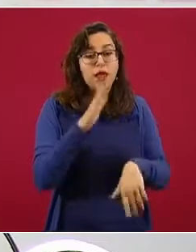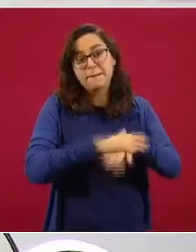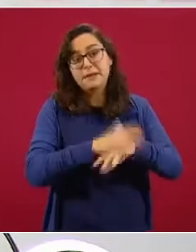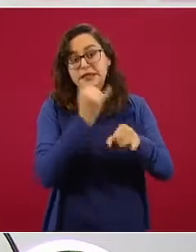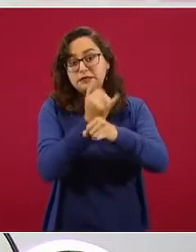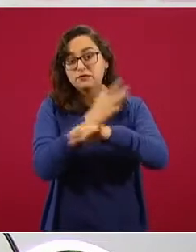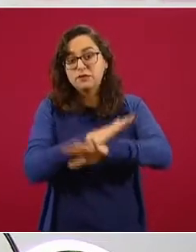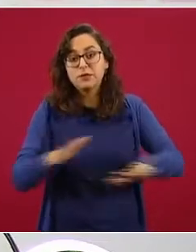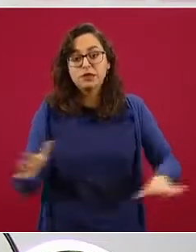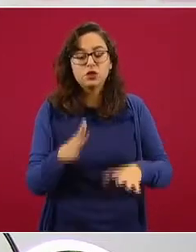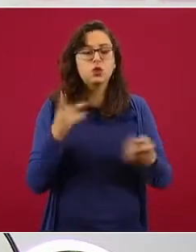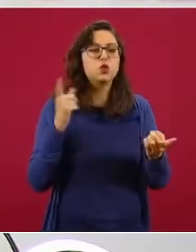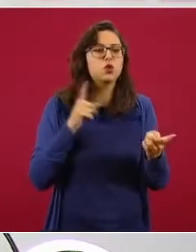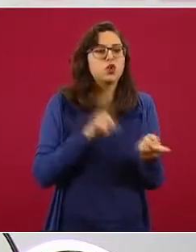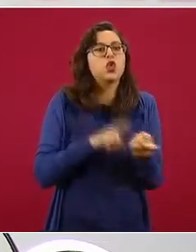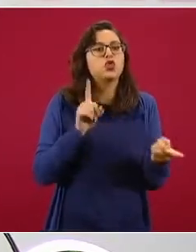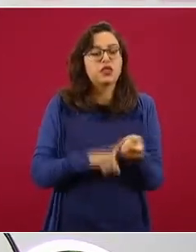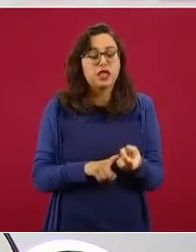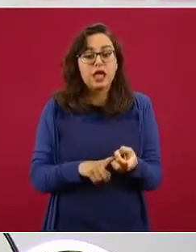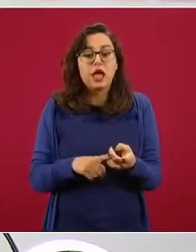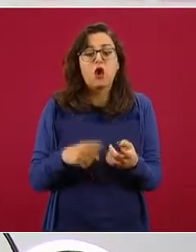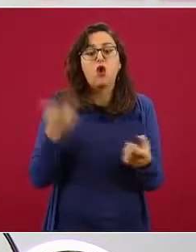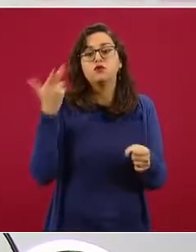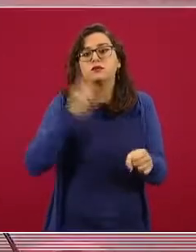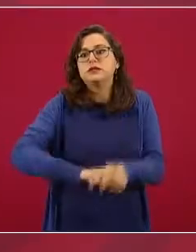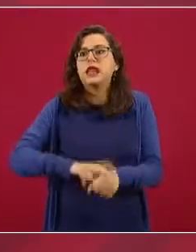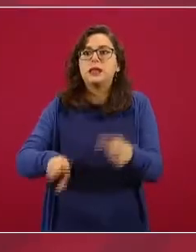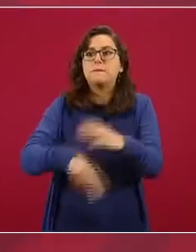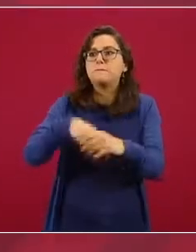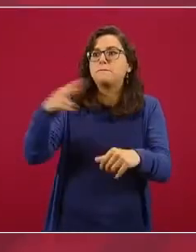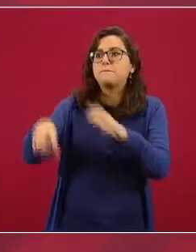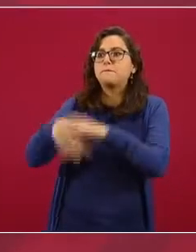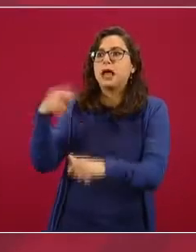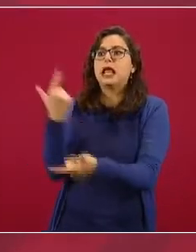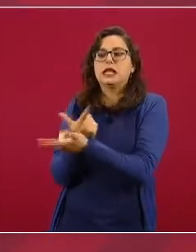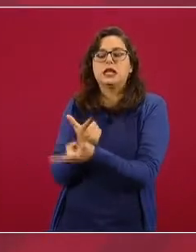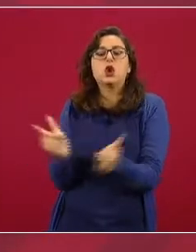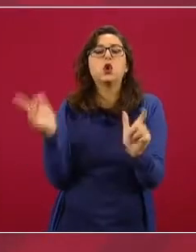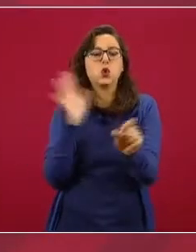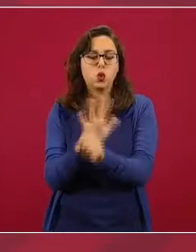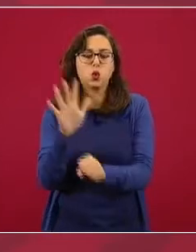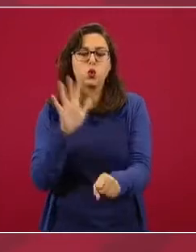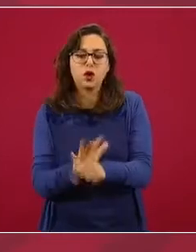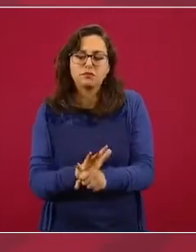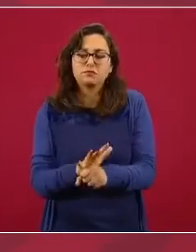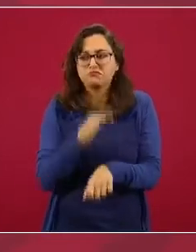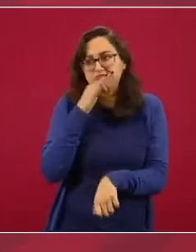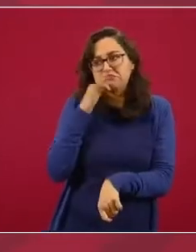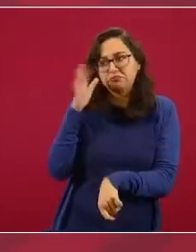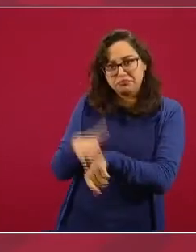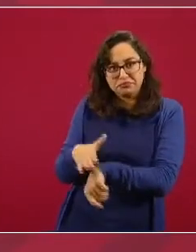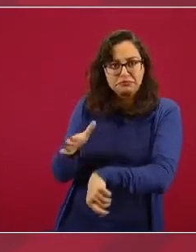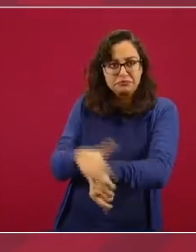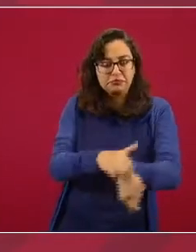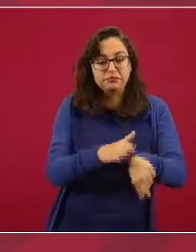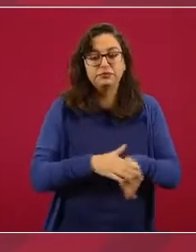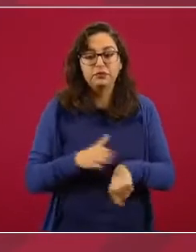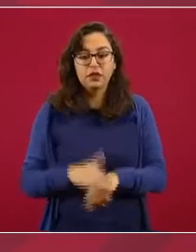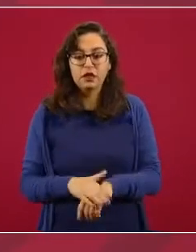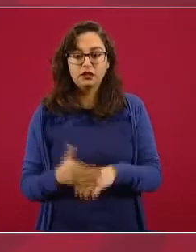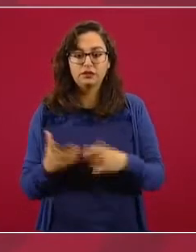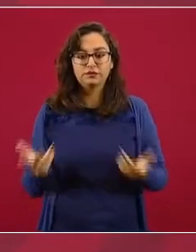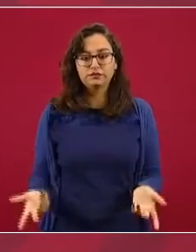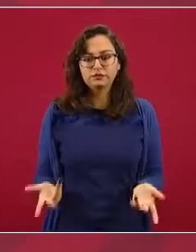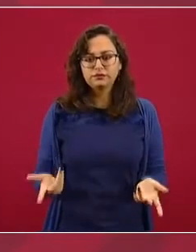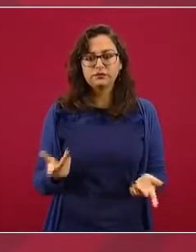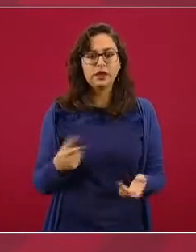a las personas a qué hospital de su localidad se encuentra disponibilidad de camas. Entonces, no perder tiempo en